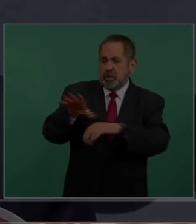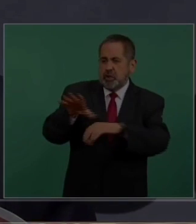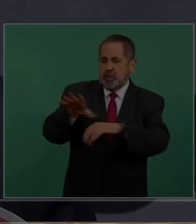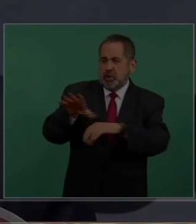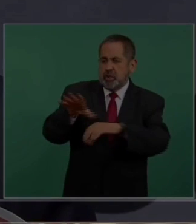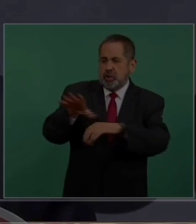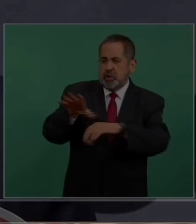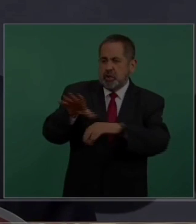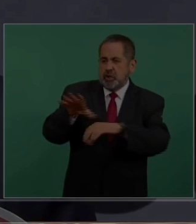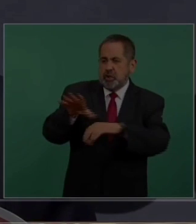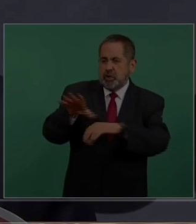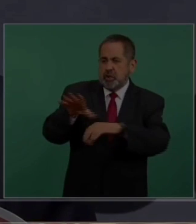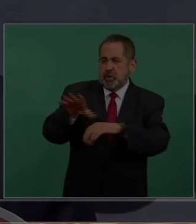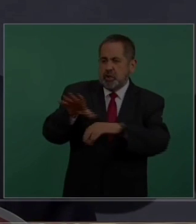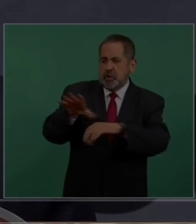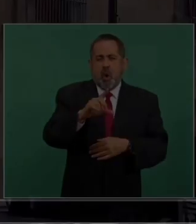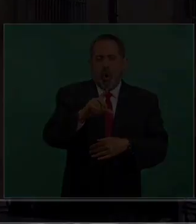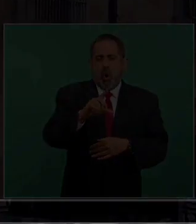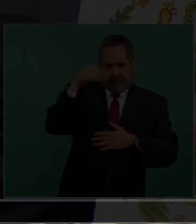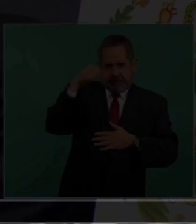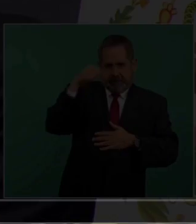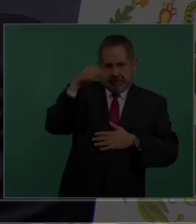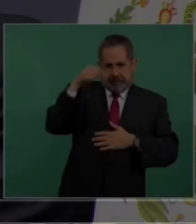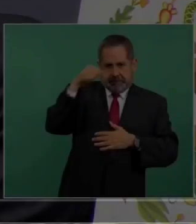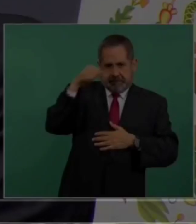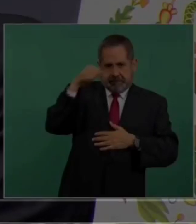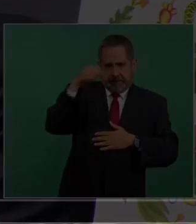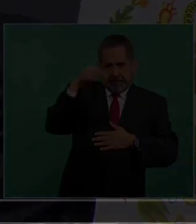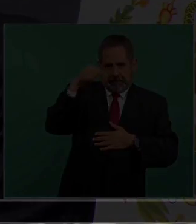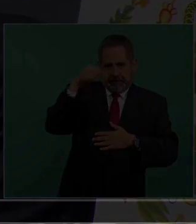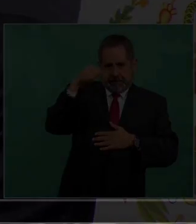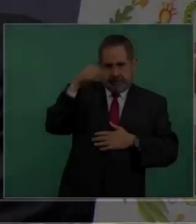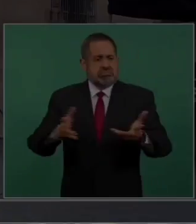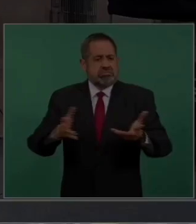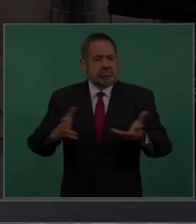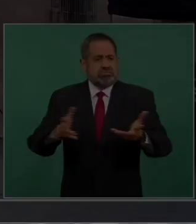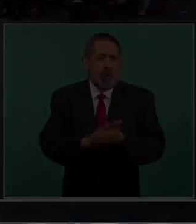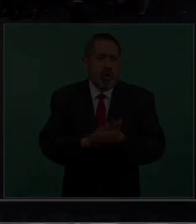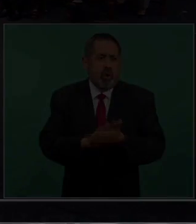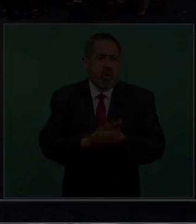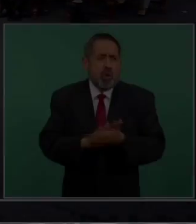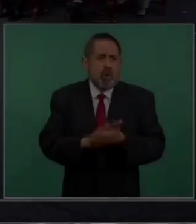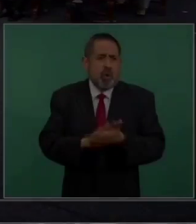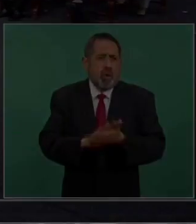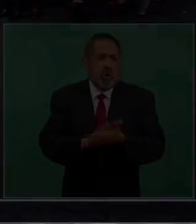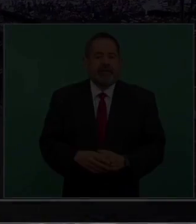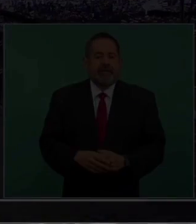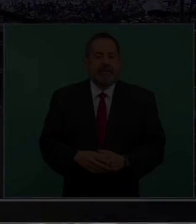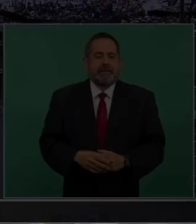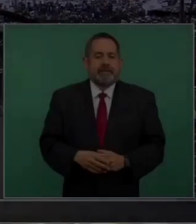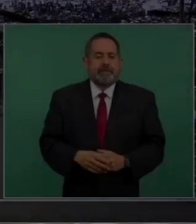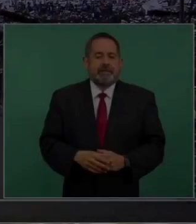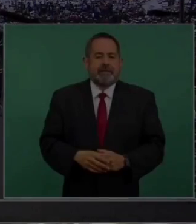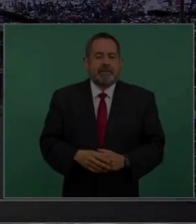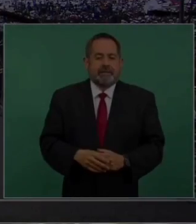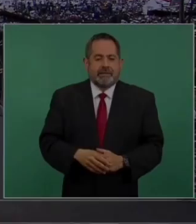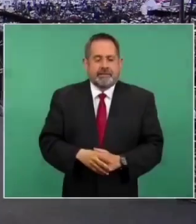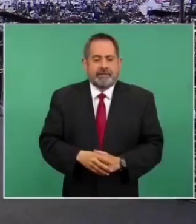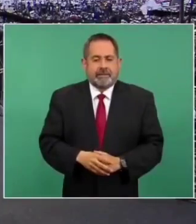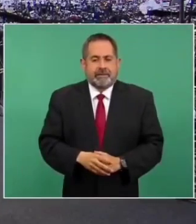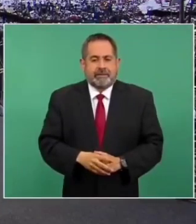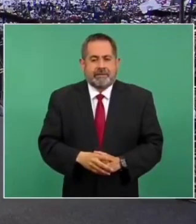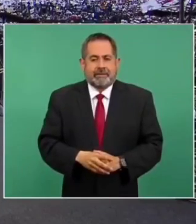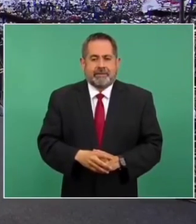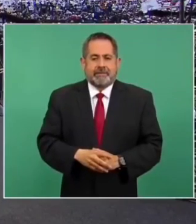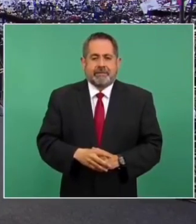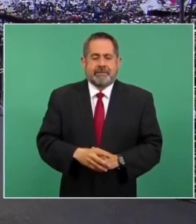hay que escuchar eso, hay que enfocarse en lo positivo. Hoy en día tienen un presidente con todas las letras, un